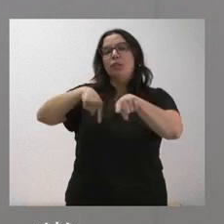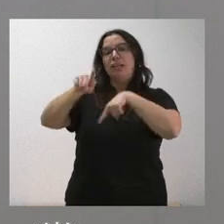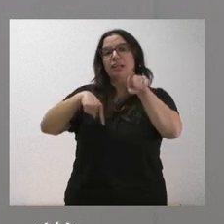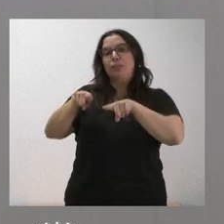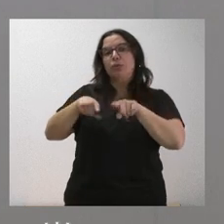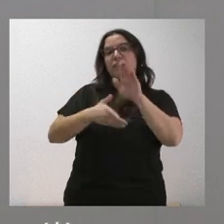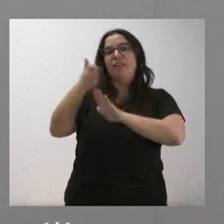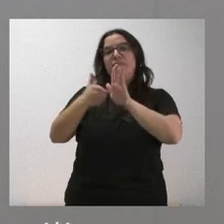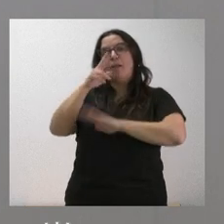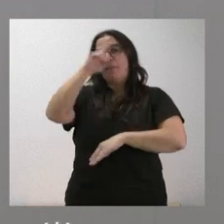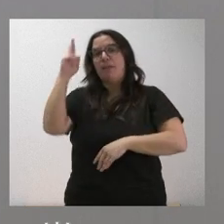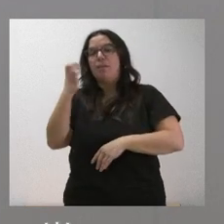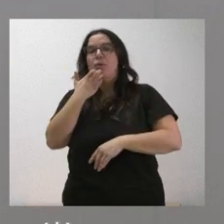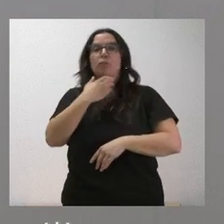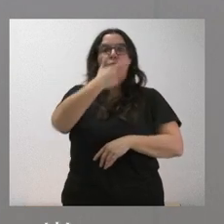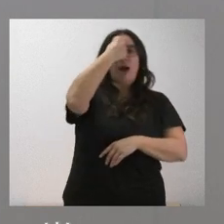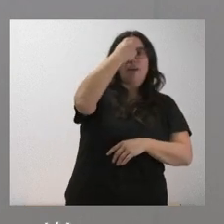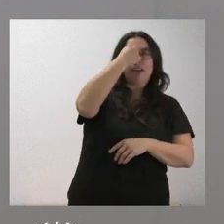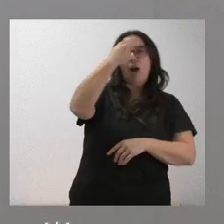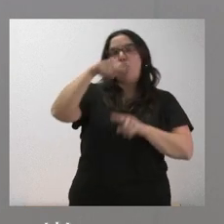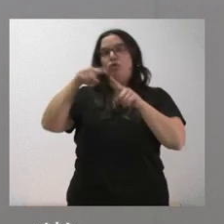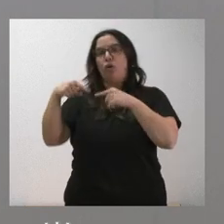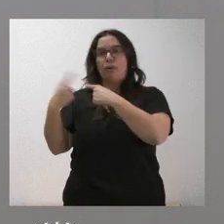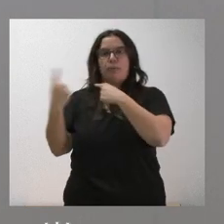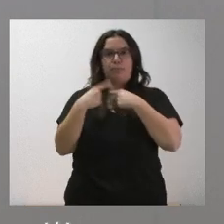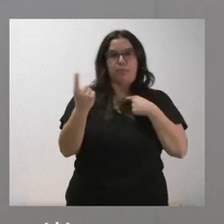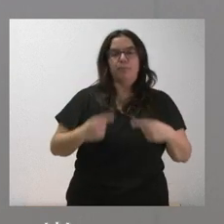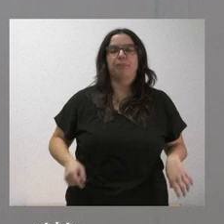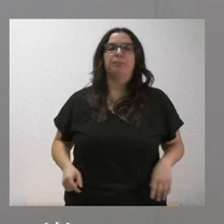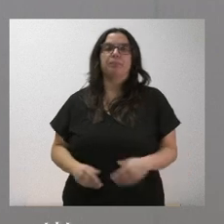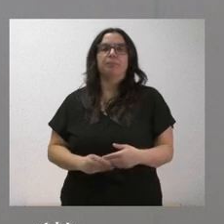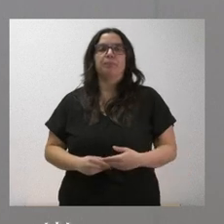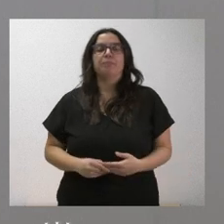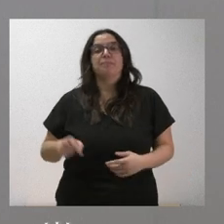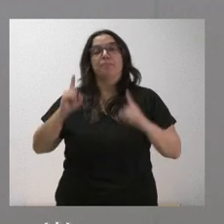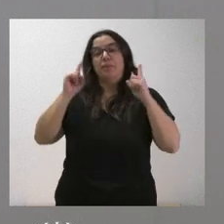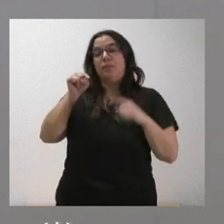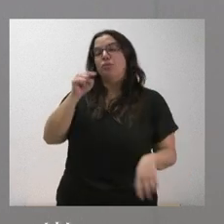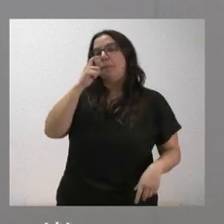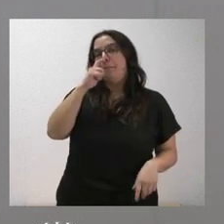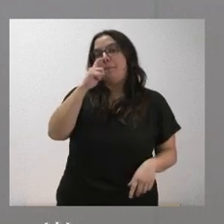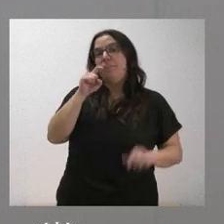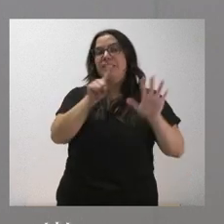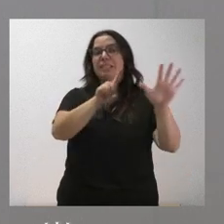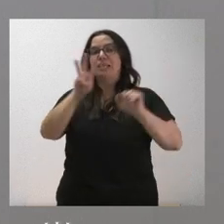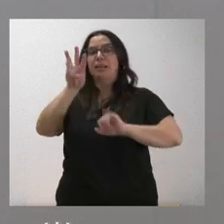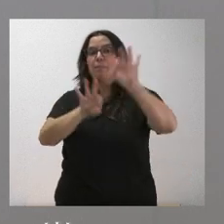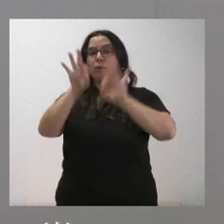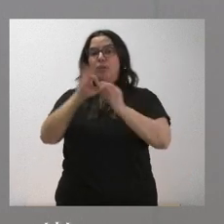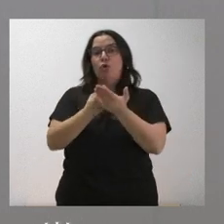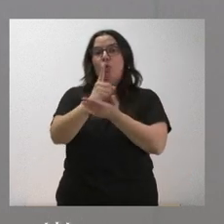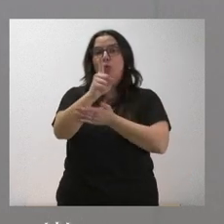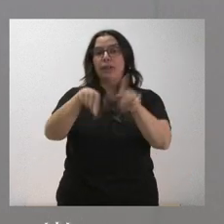Madrid desde Ávila y desde Segovia en este caso Hay que decir que más del 63 por de las rutas de